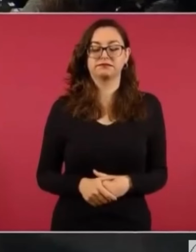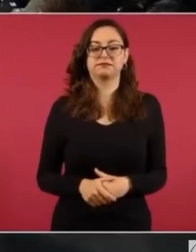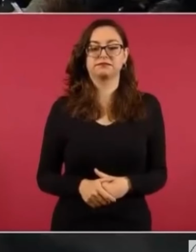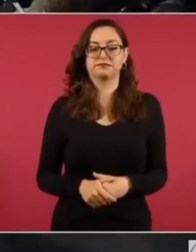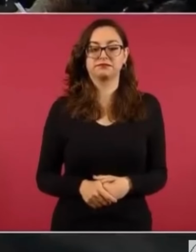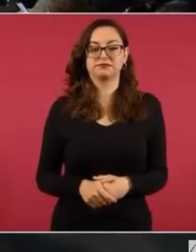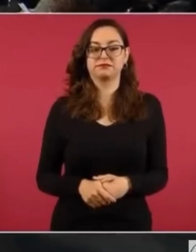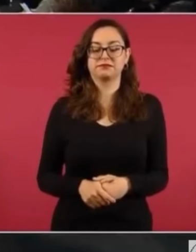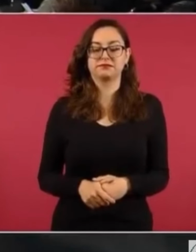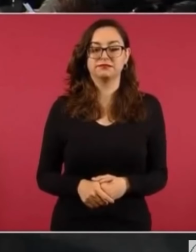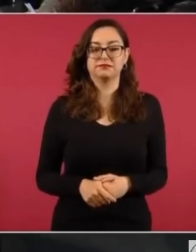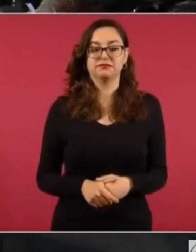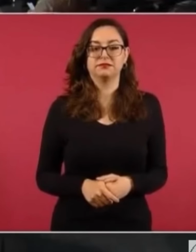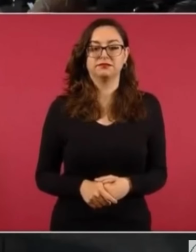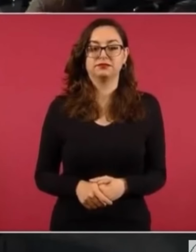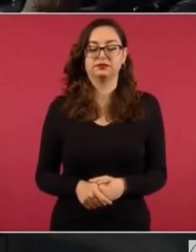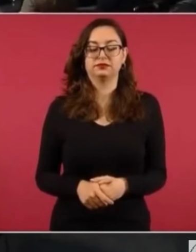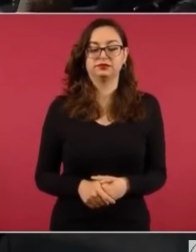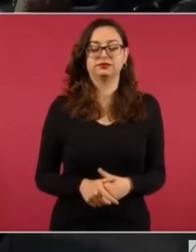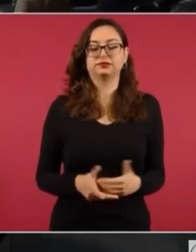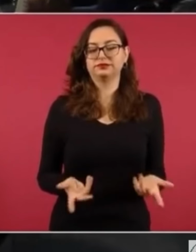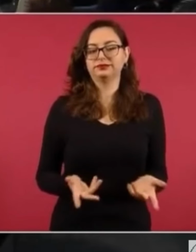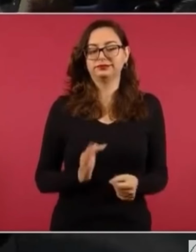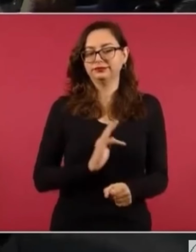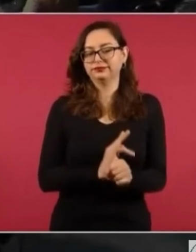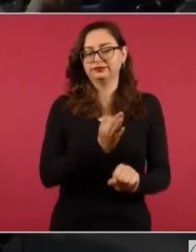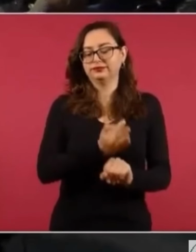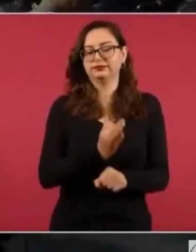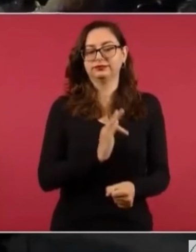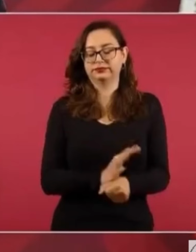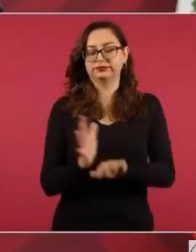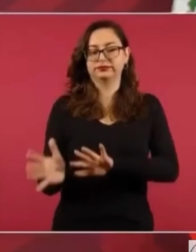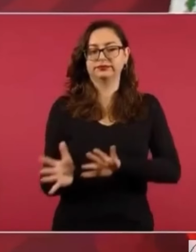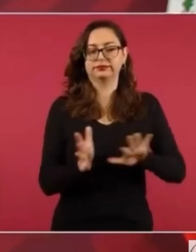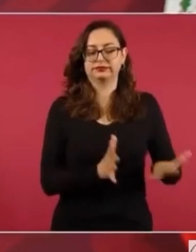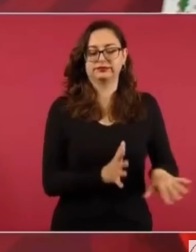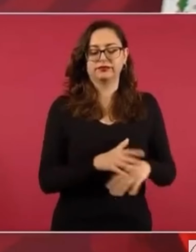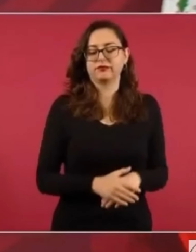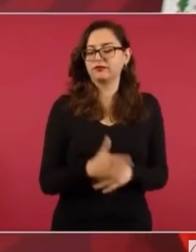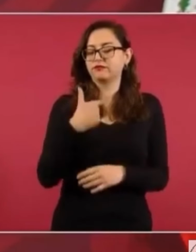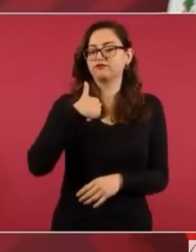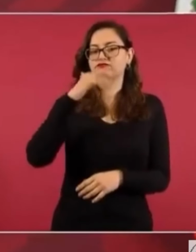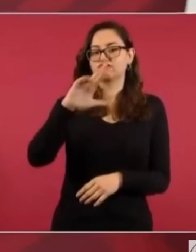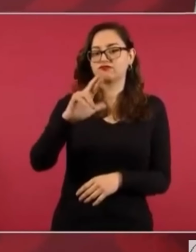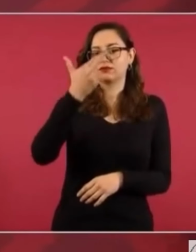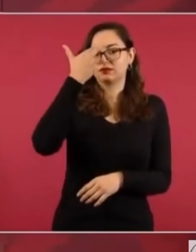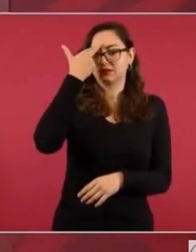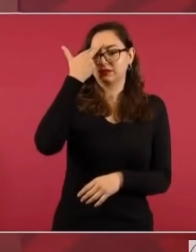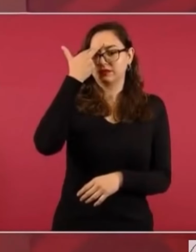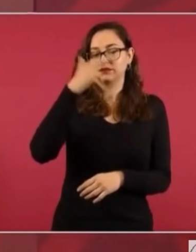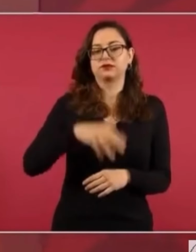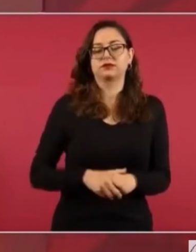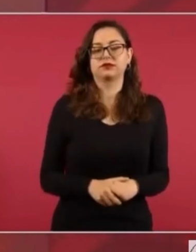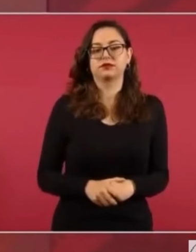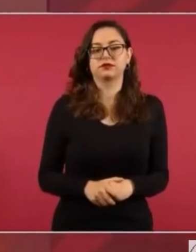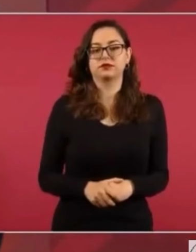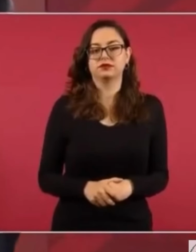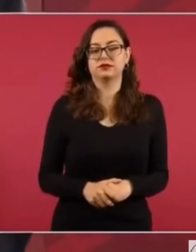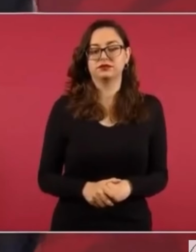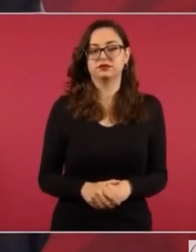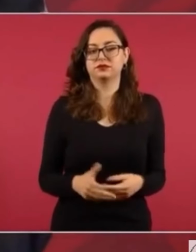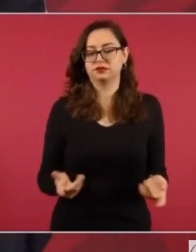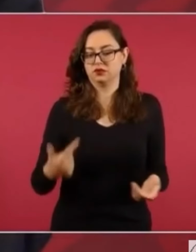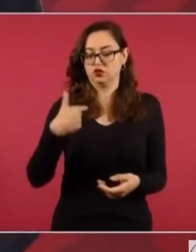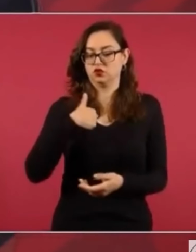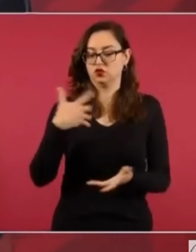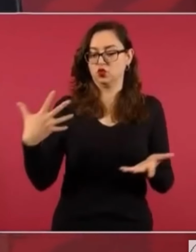ahora poco sabio recordando que un alto alto funcionario público ya cuando era presidente electo